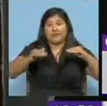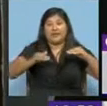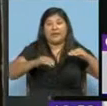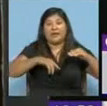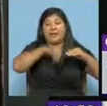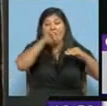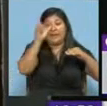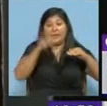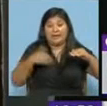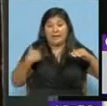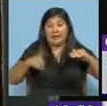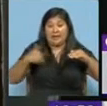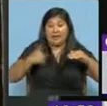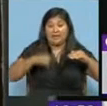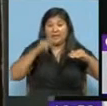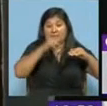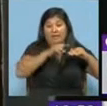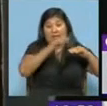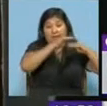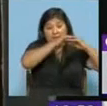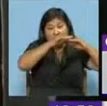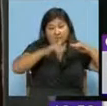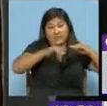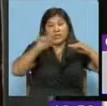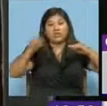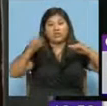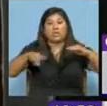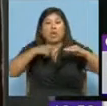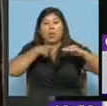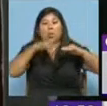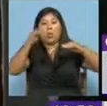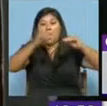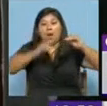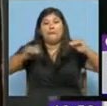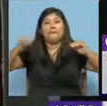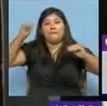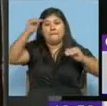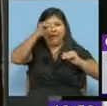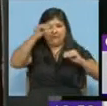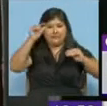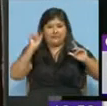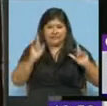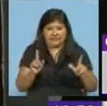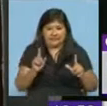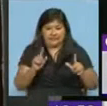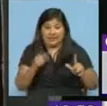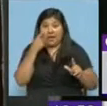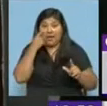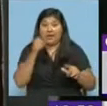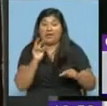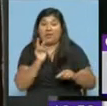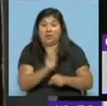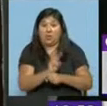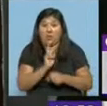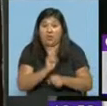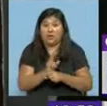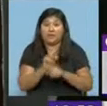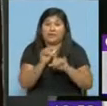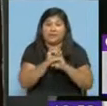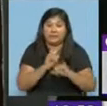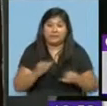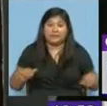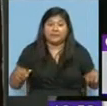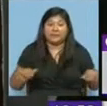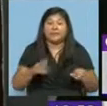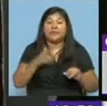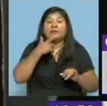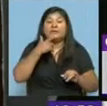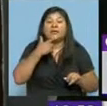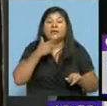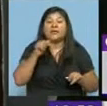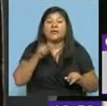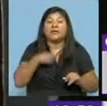nacional, y eso ha sido uno de los indicadores que hemos tomado para dar el alerta sanitario.